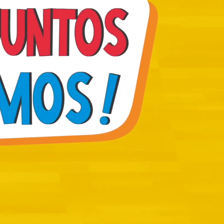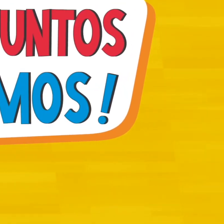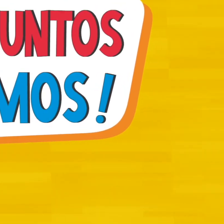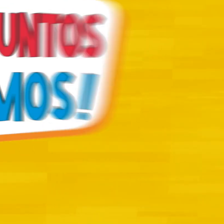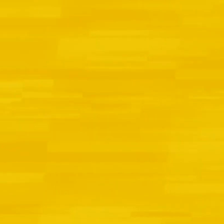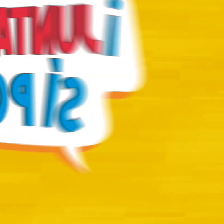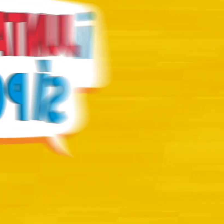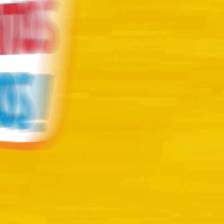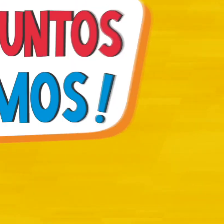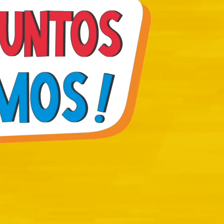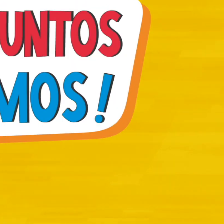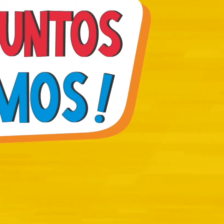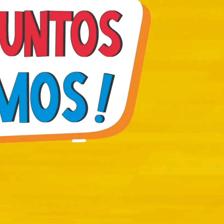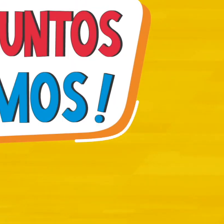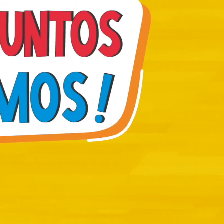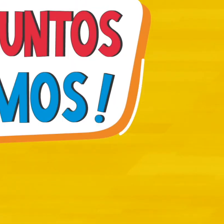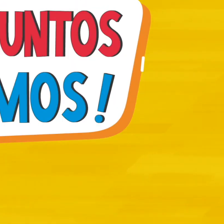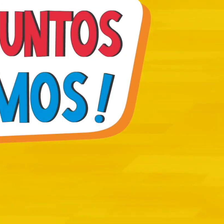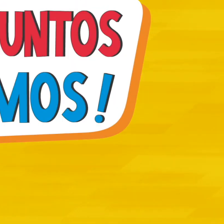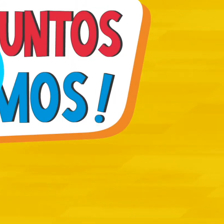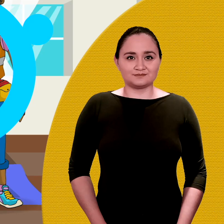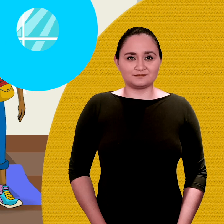Juntas y juntos, ¡sí podemos!